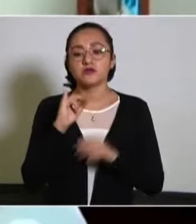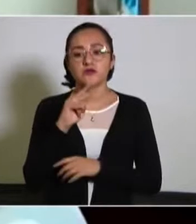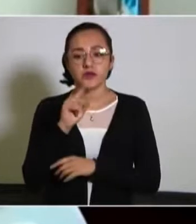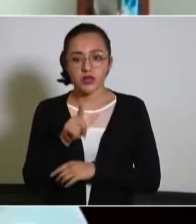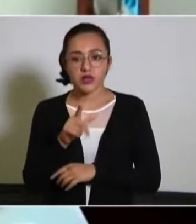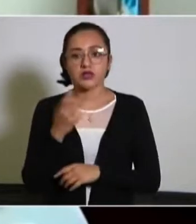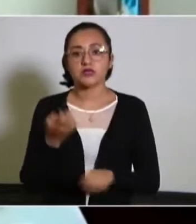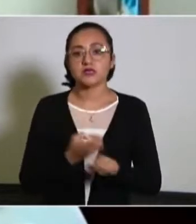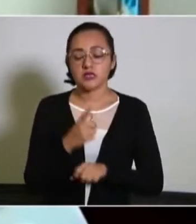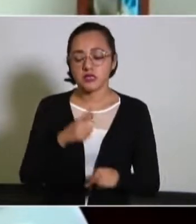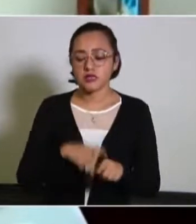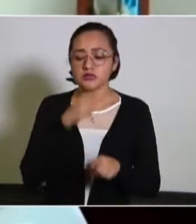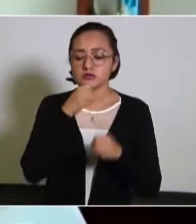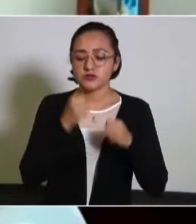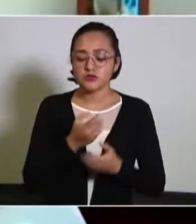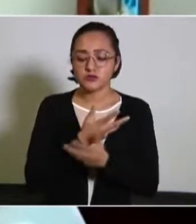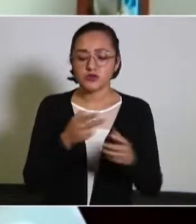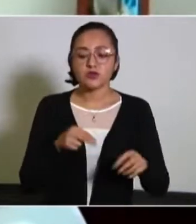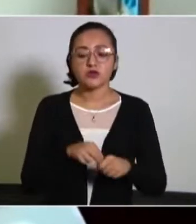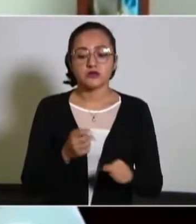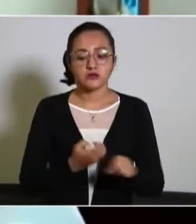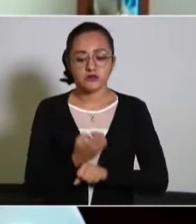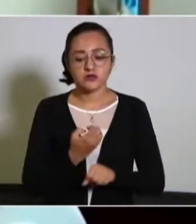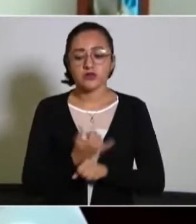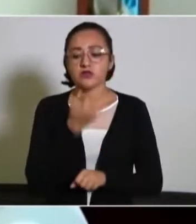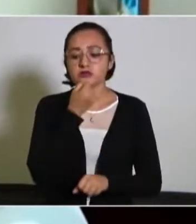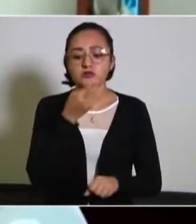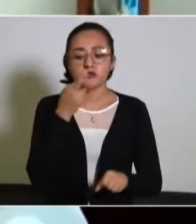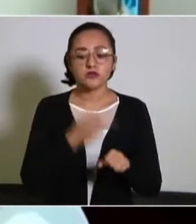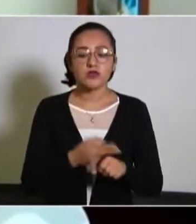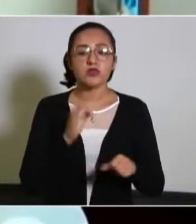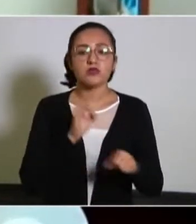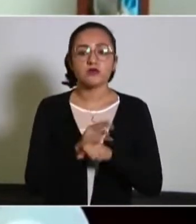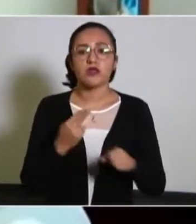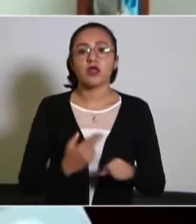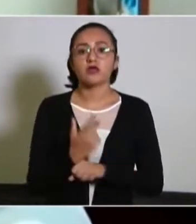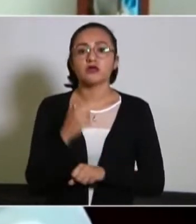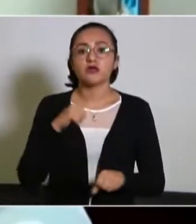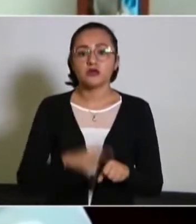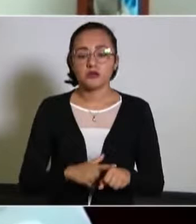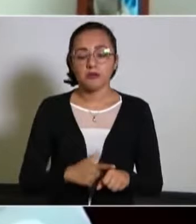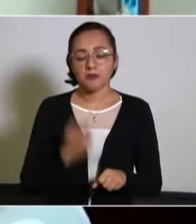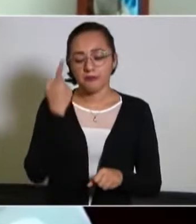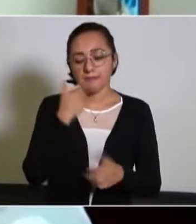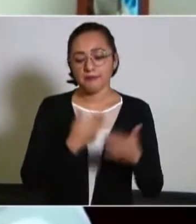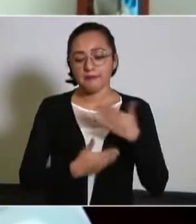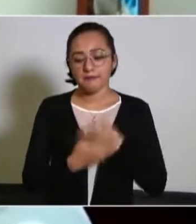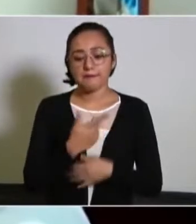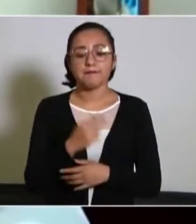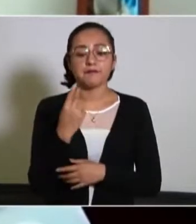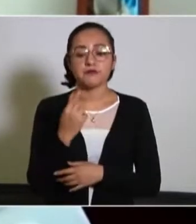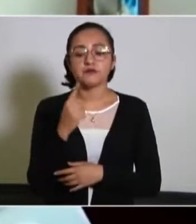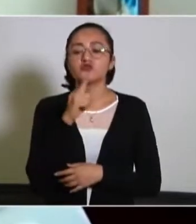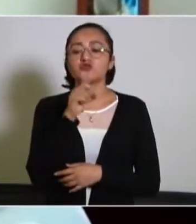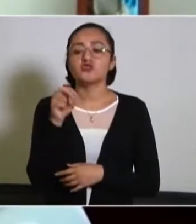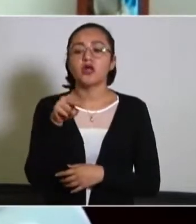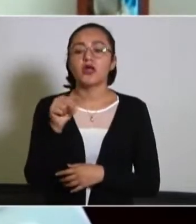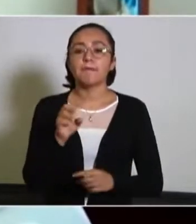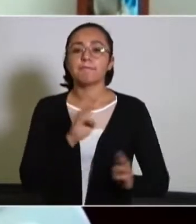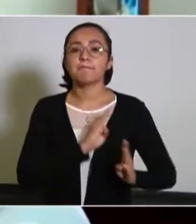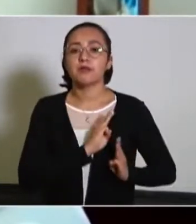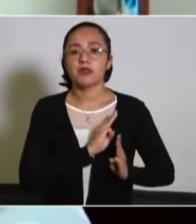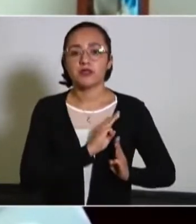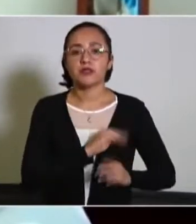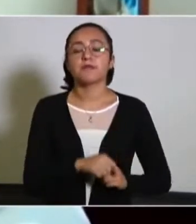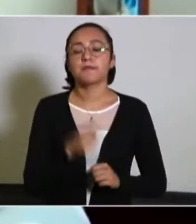Estatal, Seguridad Pública del Estado y la Secretaría de la Defensa Nacional a través de la 25 Zona Militar